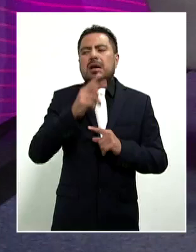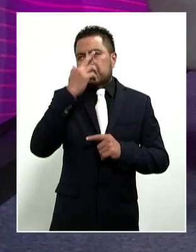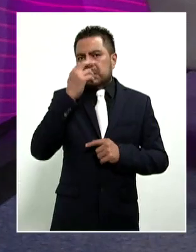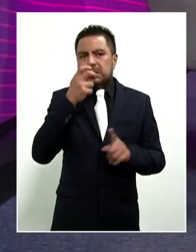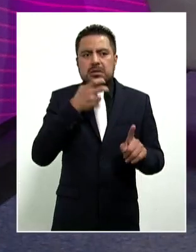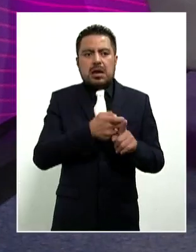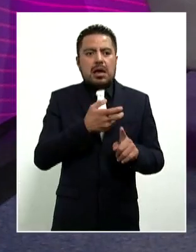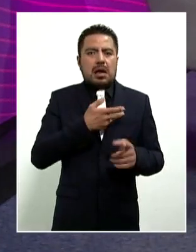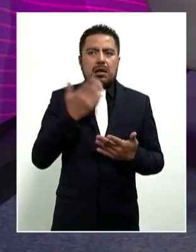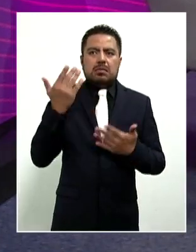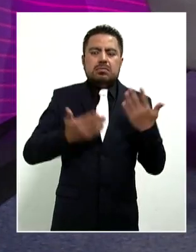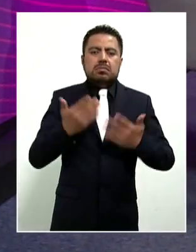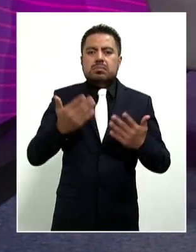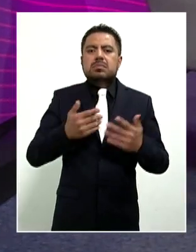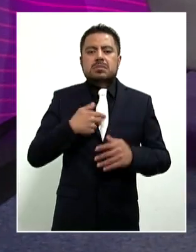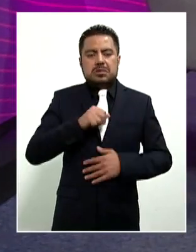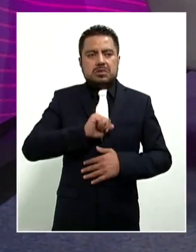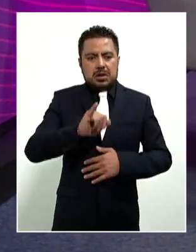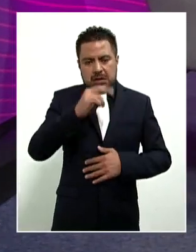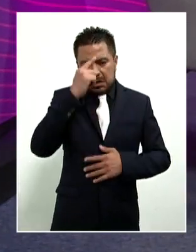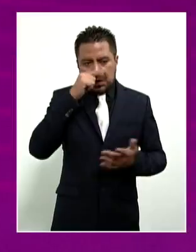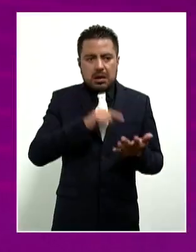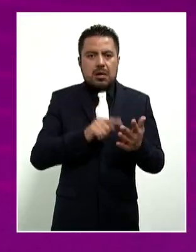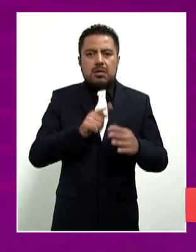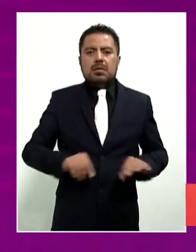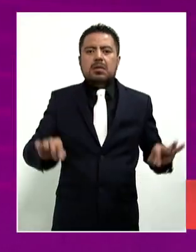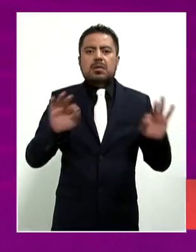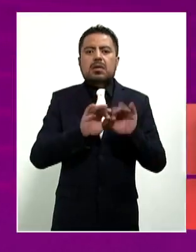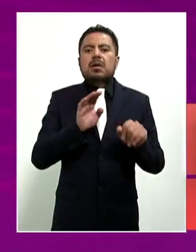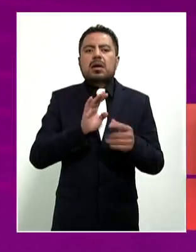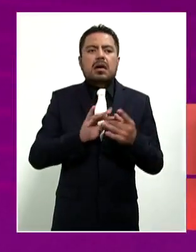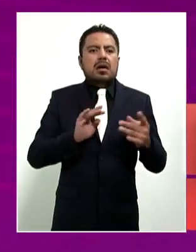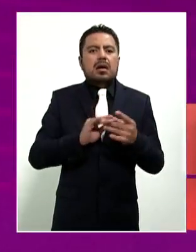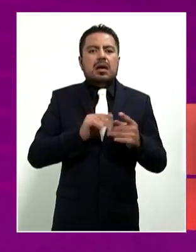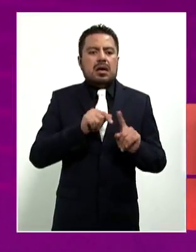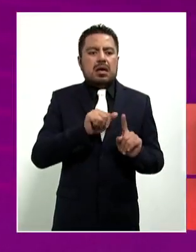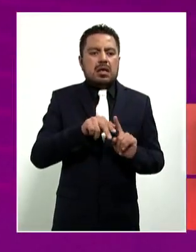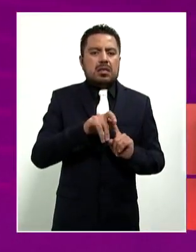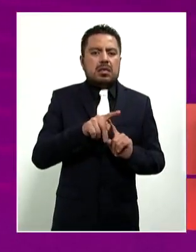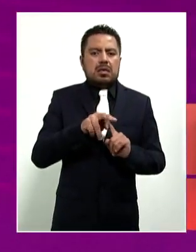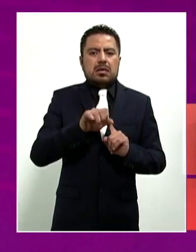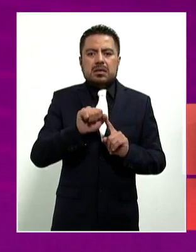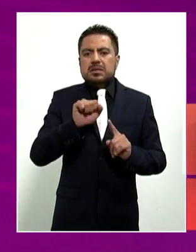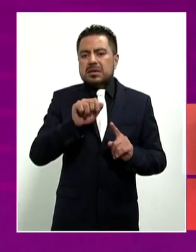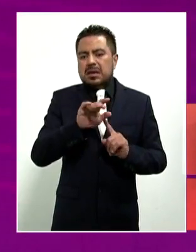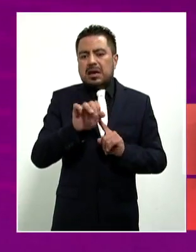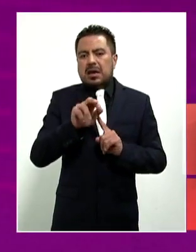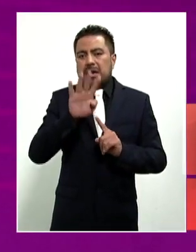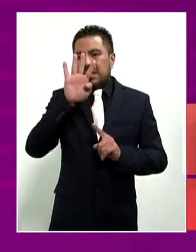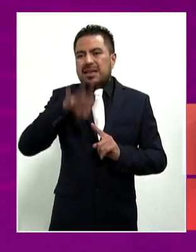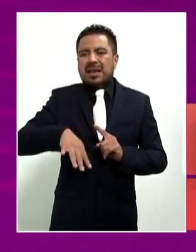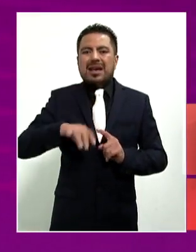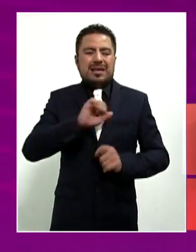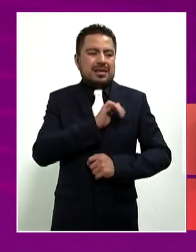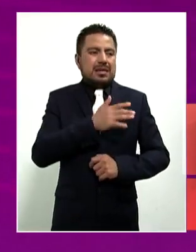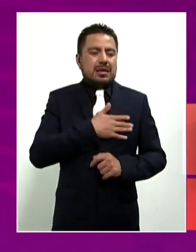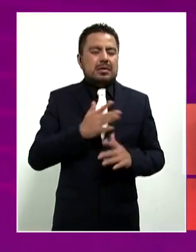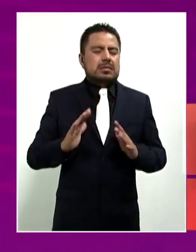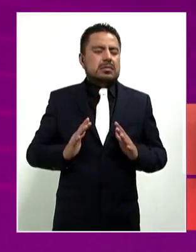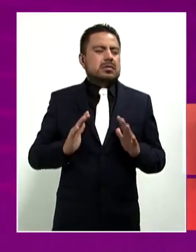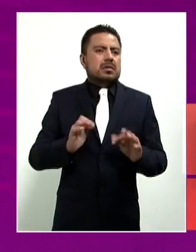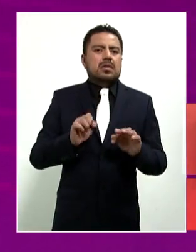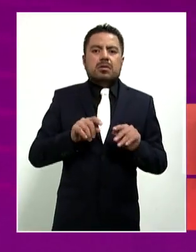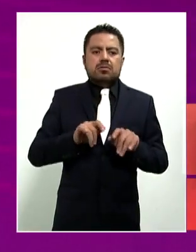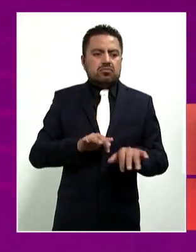las cuales están llegando. Sí, yo creo que es muy importante retomar lo que estaba comentando Andrés. Justamente Cartagena surge a partir de